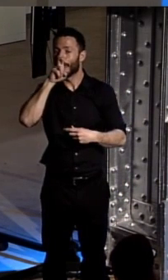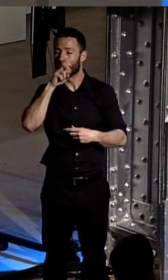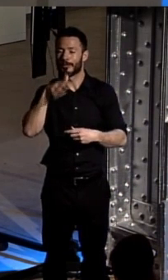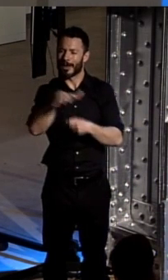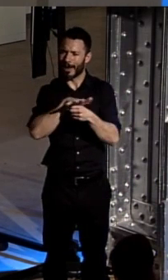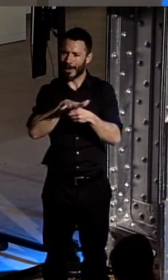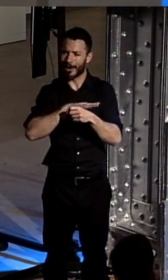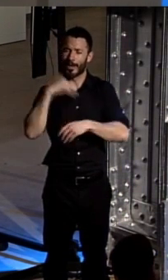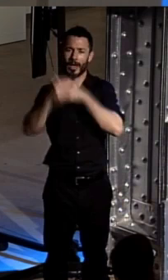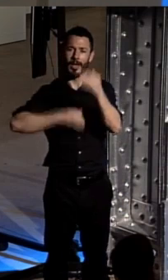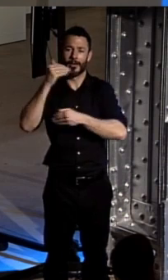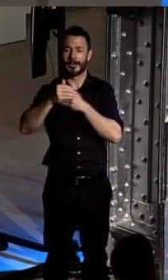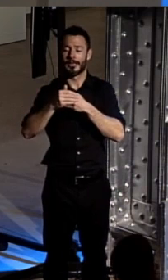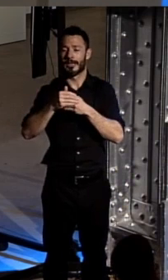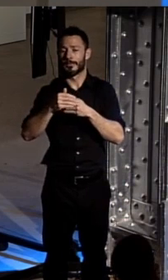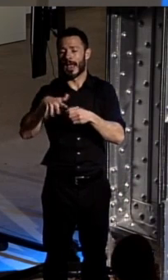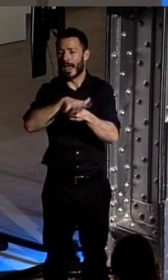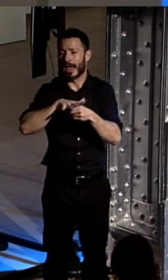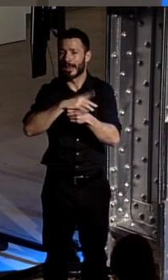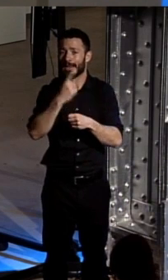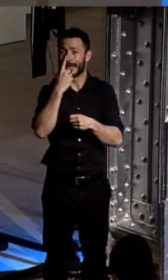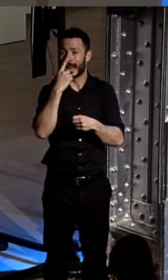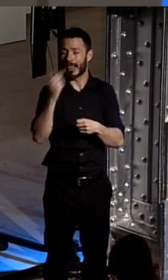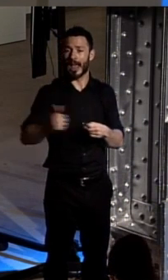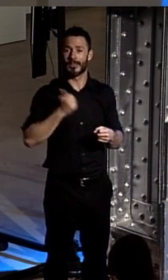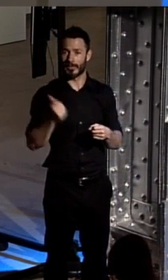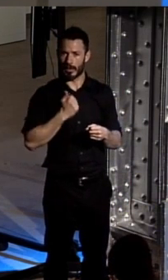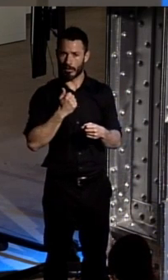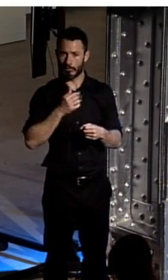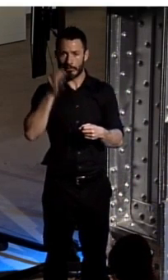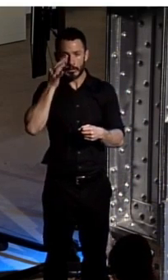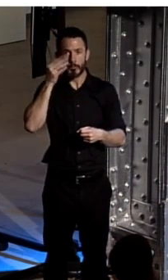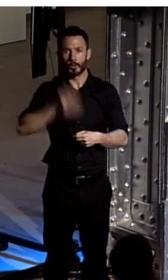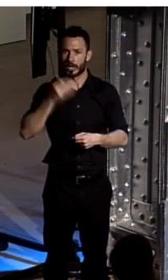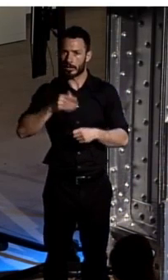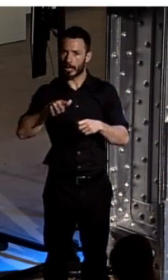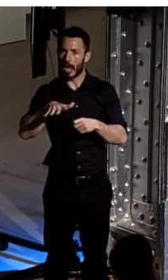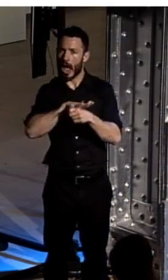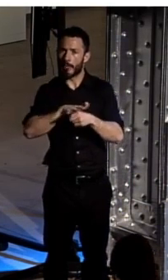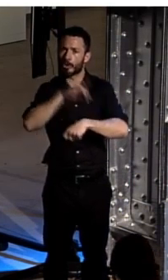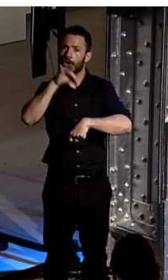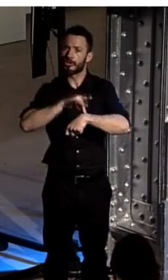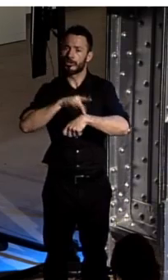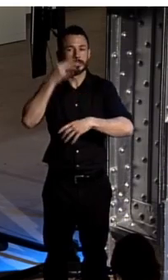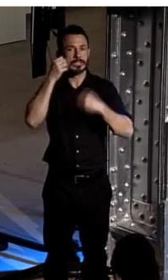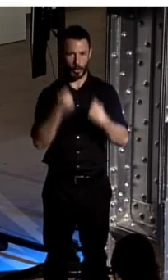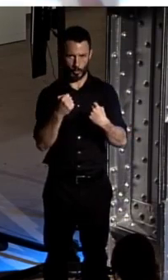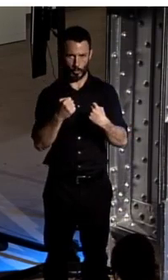es en el área de las narices artificiales, que es muy importante desde el punto de vista de la salud también. El poder